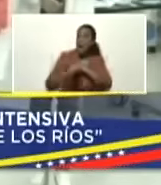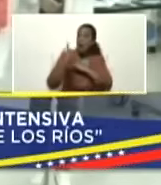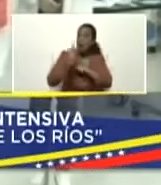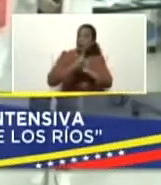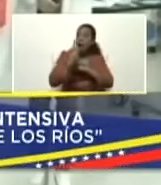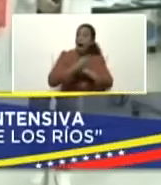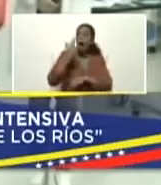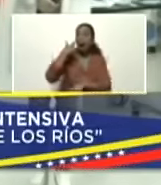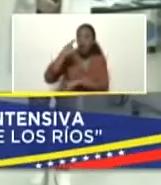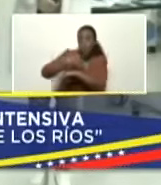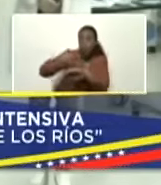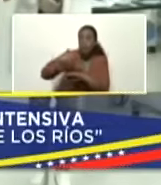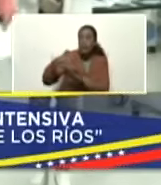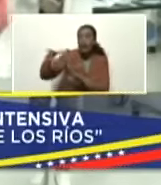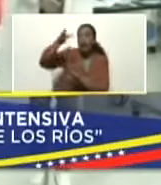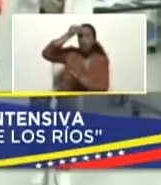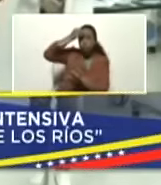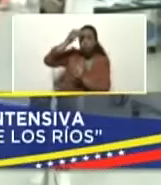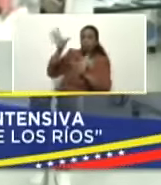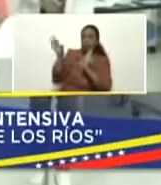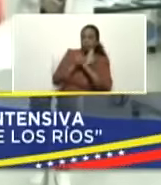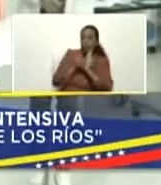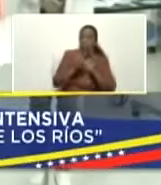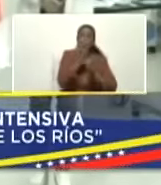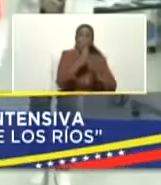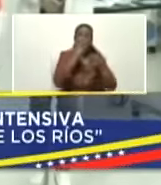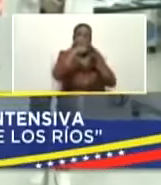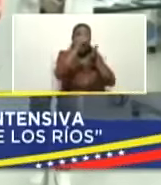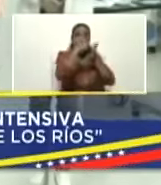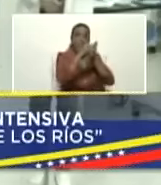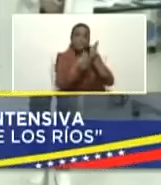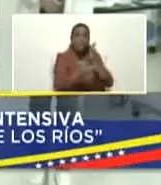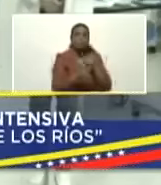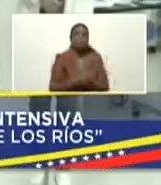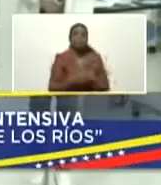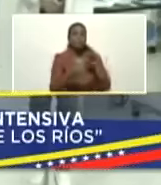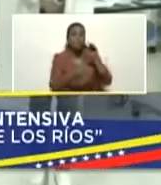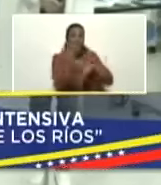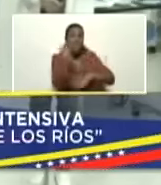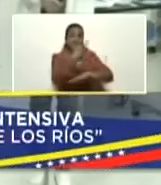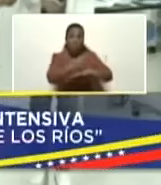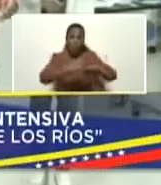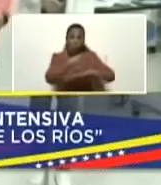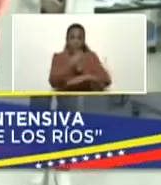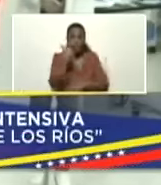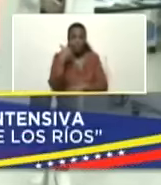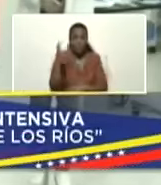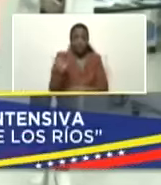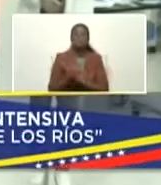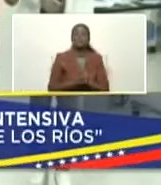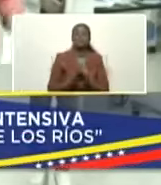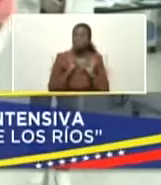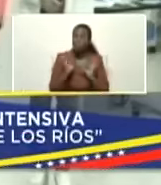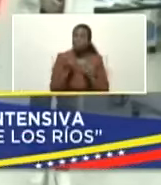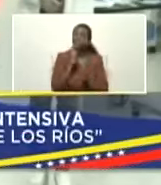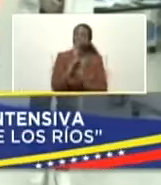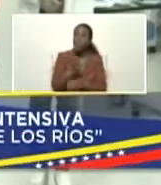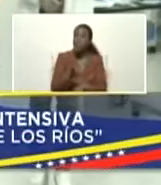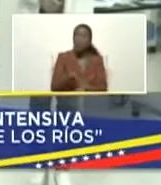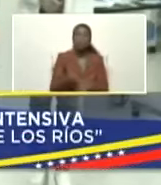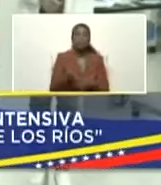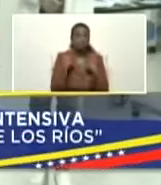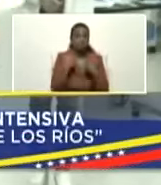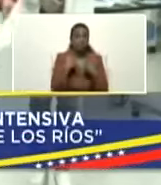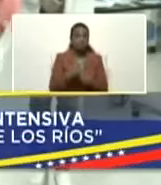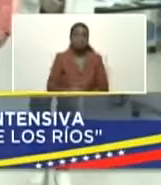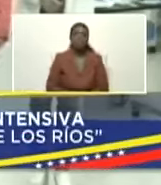los niveles de gobierno, nosotros le vamos cumpliendo. Ese método de gobernanza es el que está dando los resultados, mi